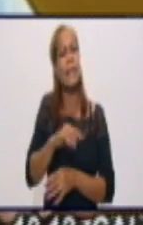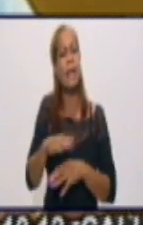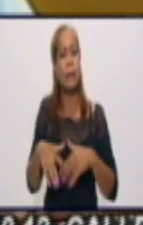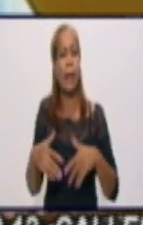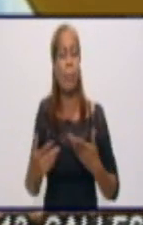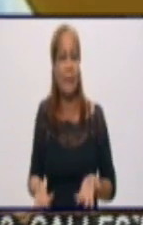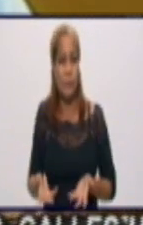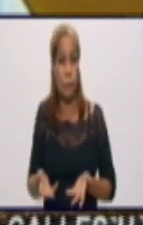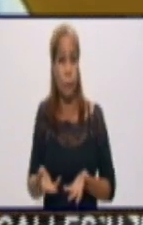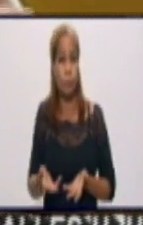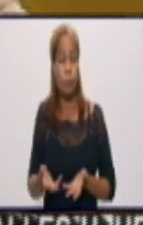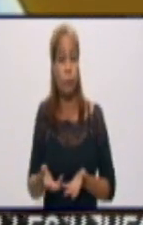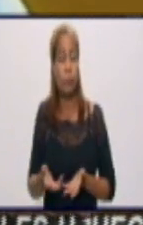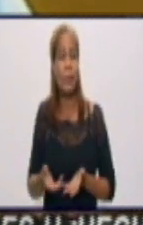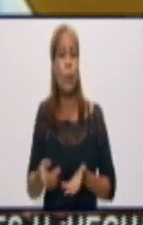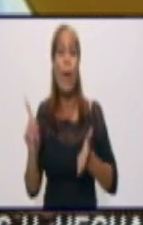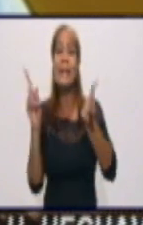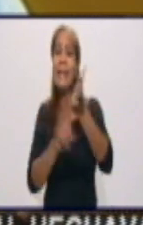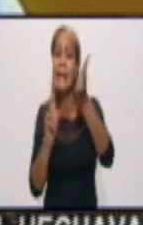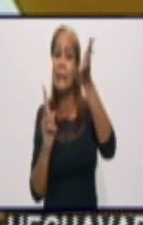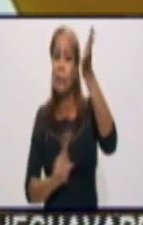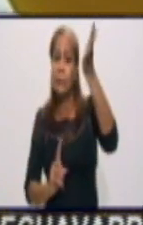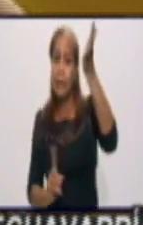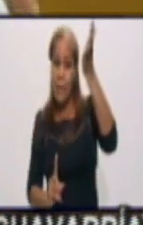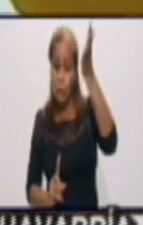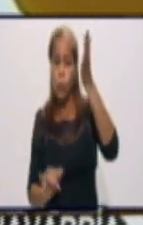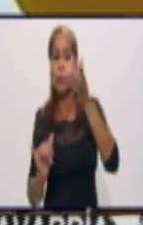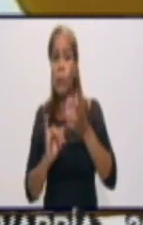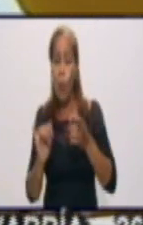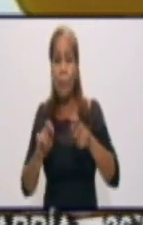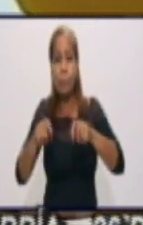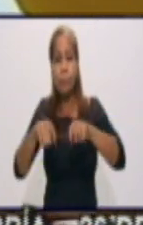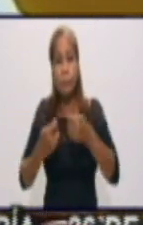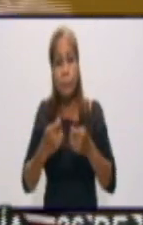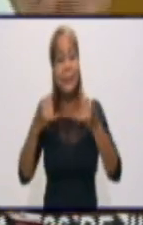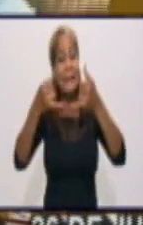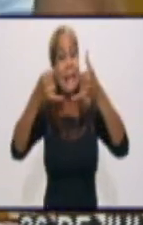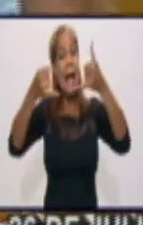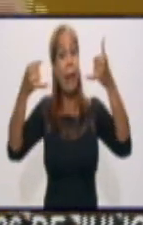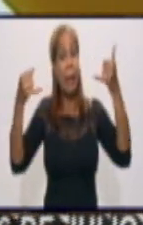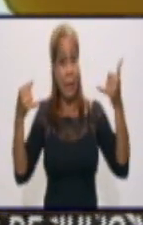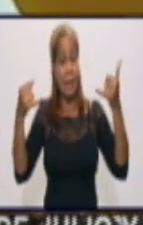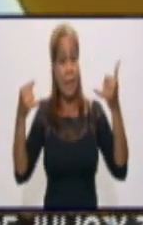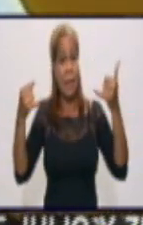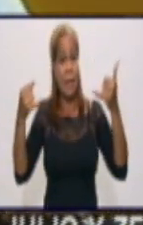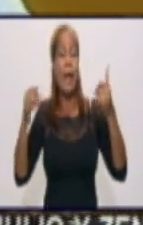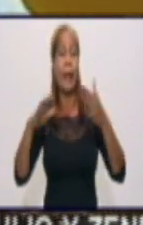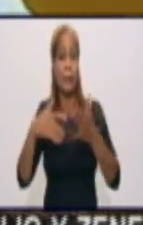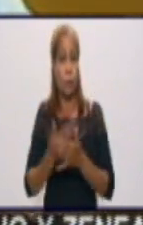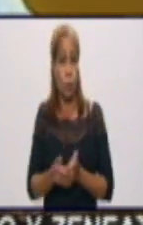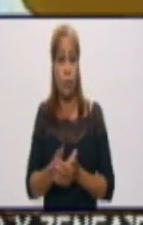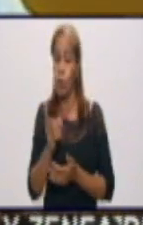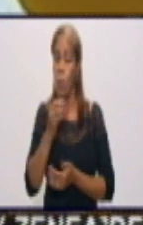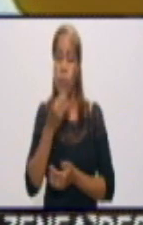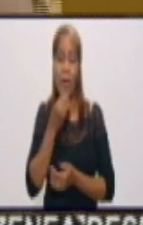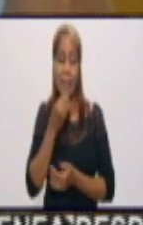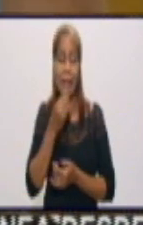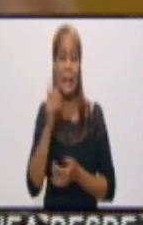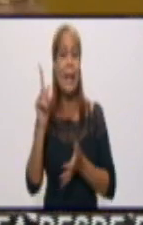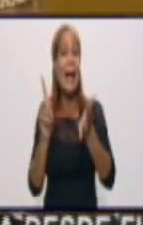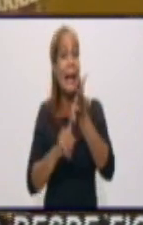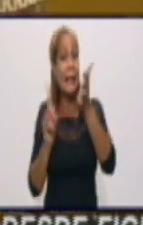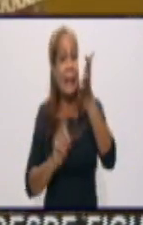rayo que nos partió el chile el chile el cable protector de hacer lo que protege en la línea de 110 mil volt que no caigan los rayos sobre la línea y ese